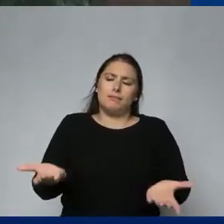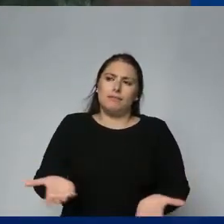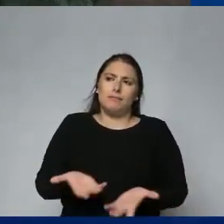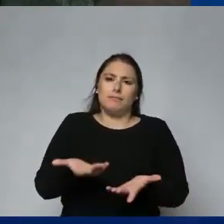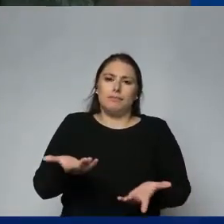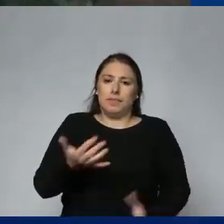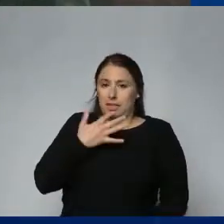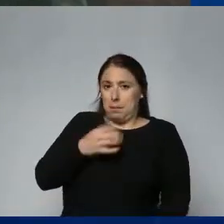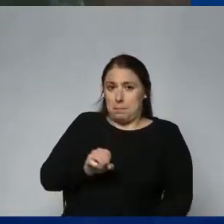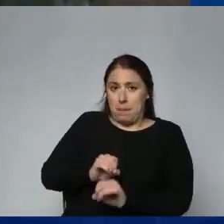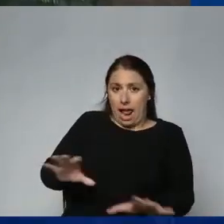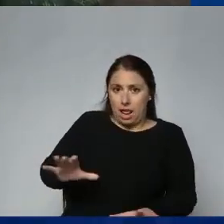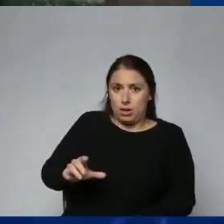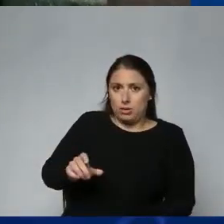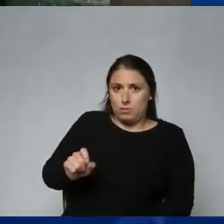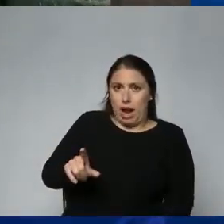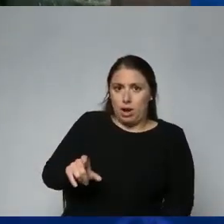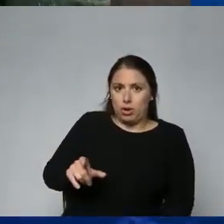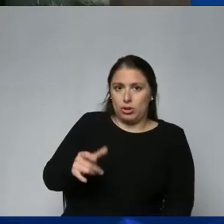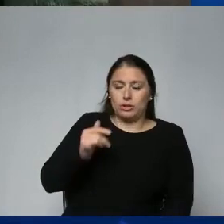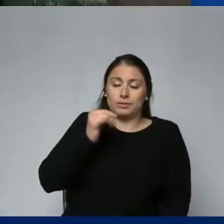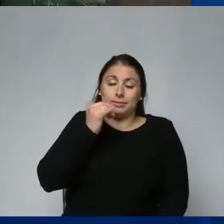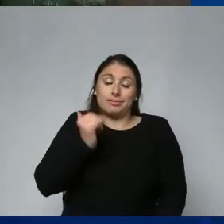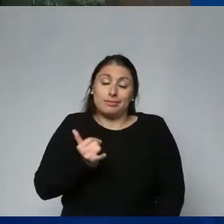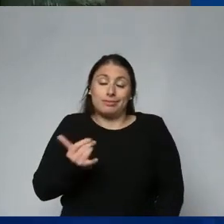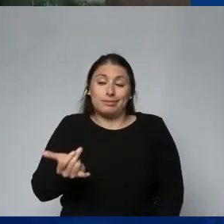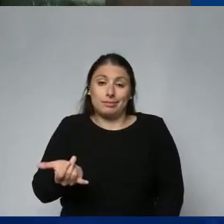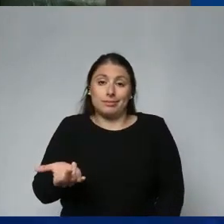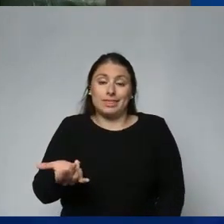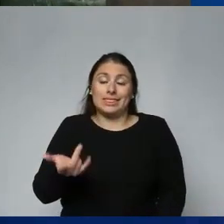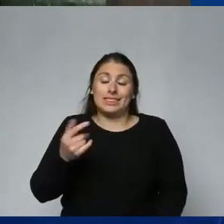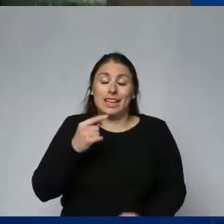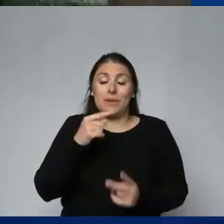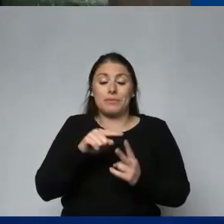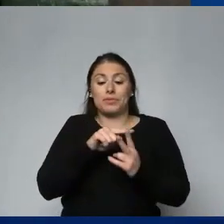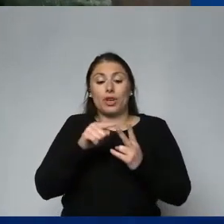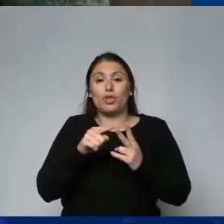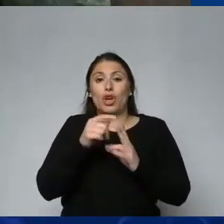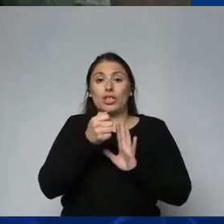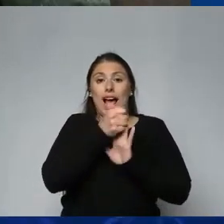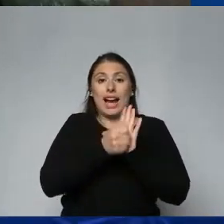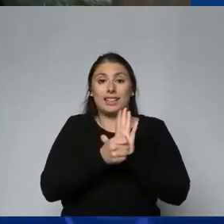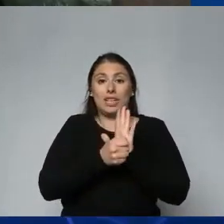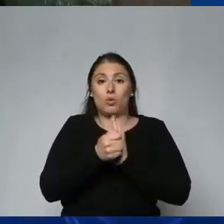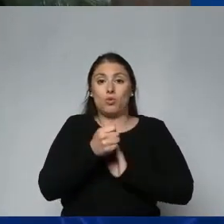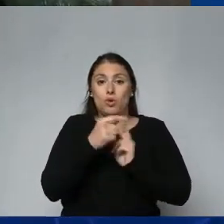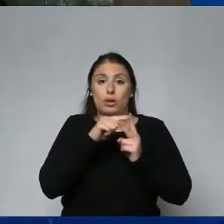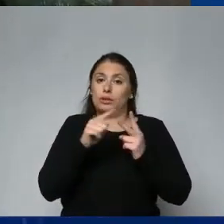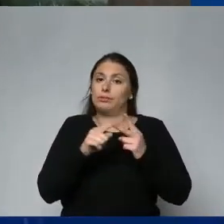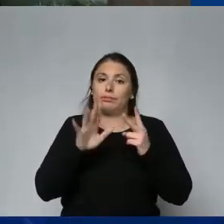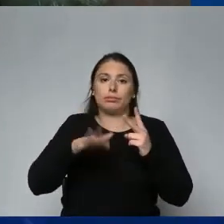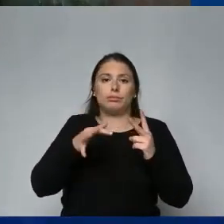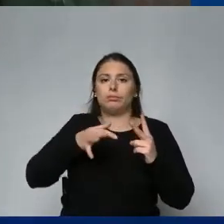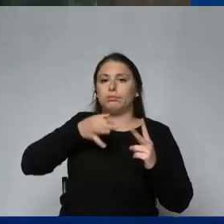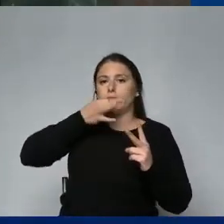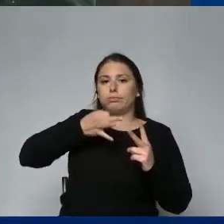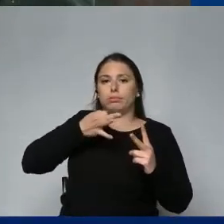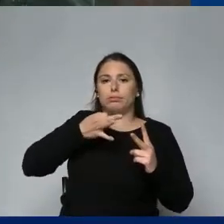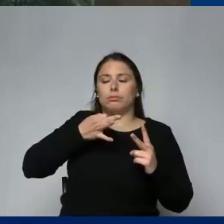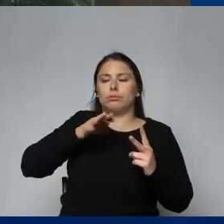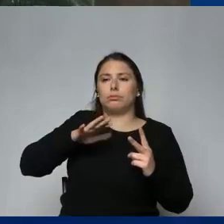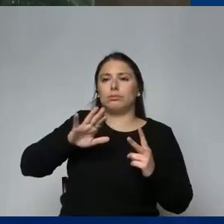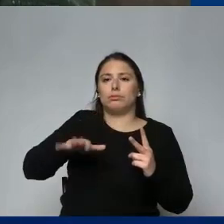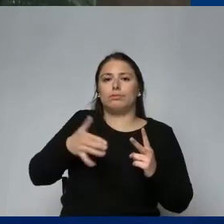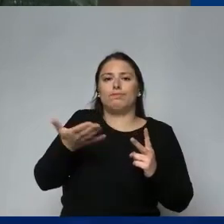es malo. Es malo y bueno, hay dos primeros artículos que son como declarativos